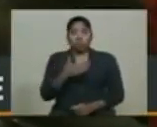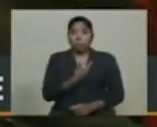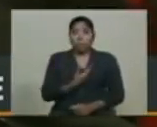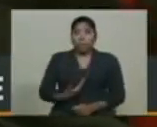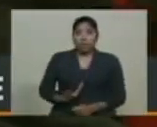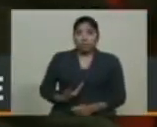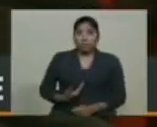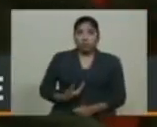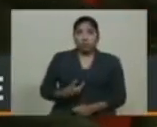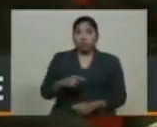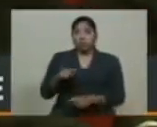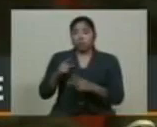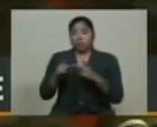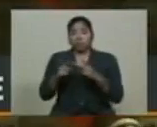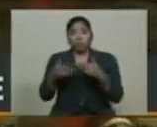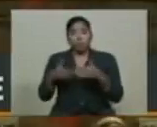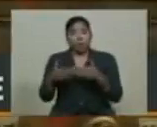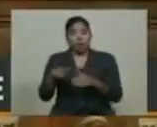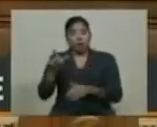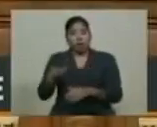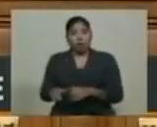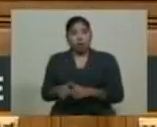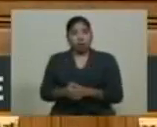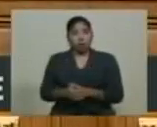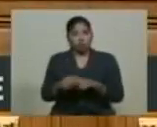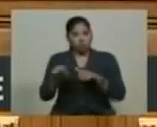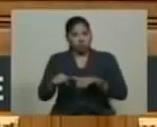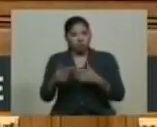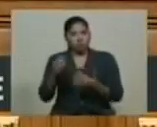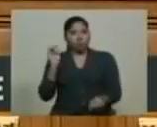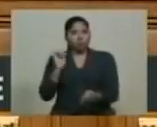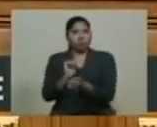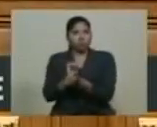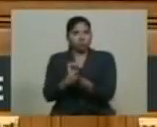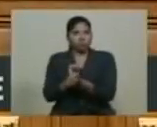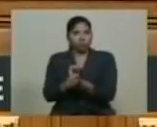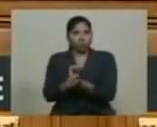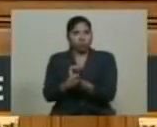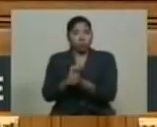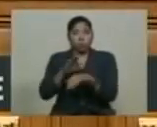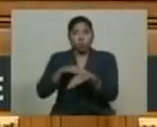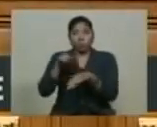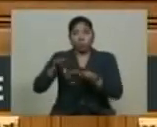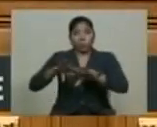el panameño Martinelli, hoy está tras las rejas por delitos de corrupción.